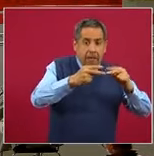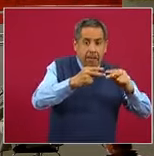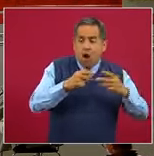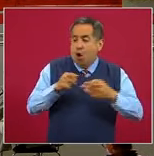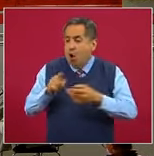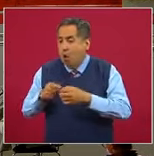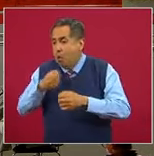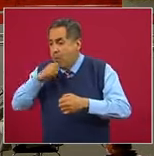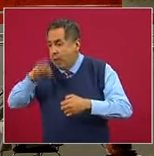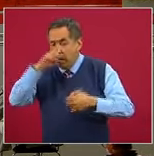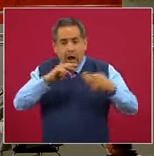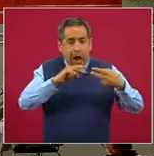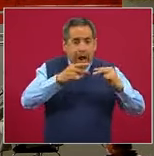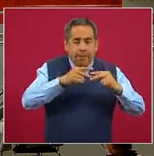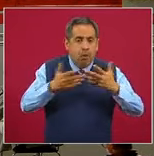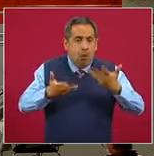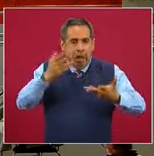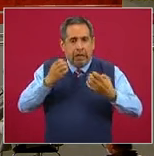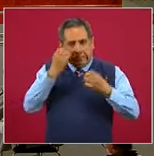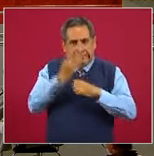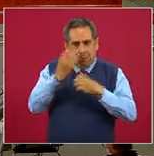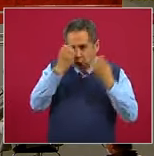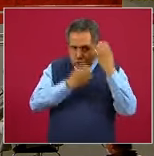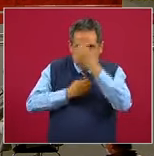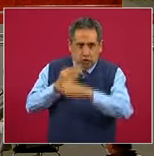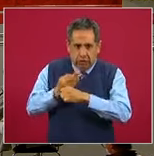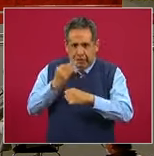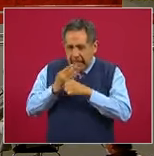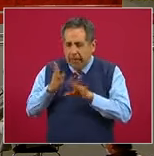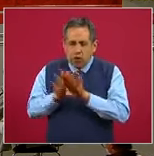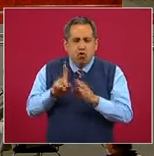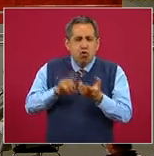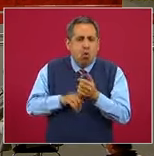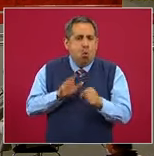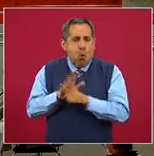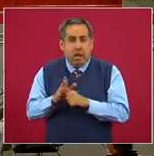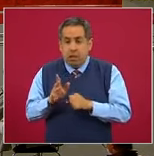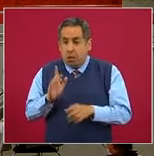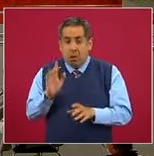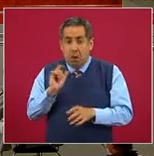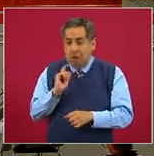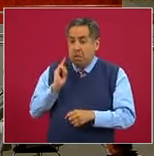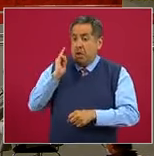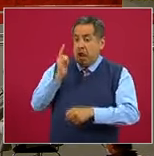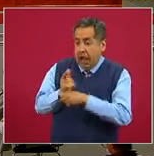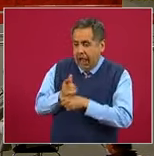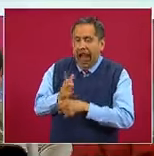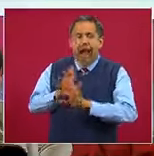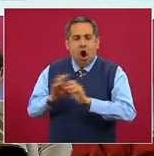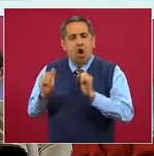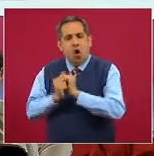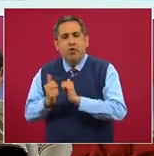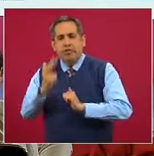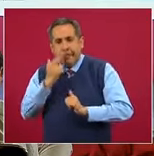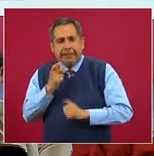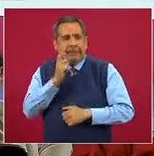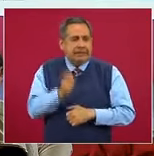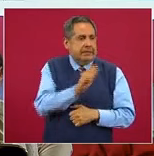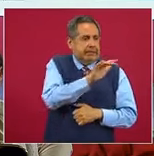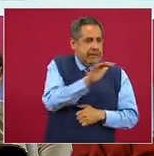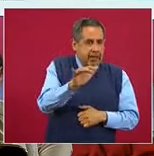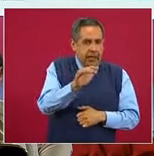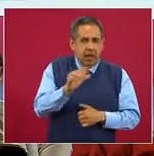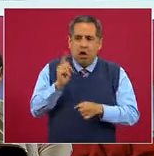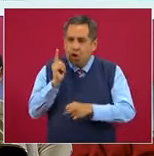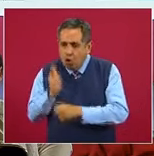que hay entre las mutaciones y las comorbilidades de las cepas mexicanas, con gusto les haremos llegar estas informaciones. Ahorita les hablaré de la